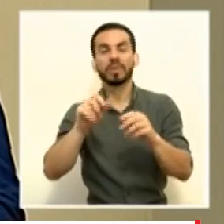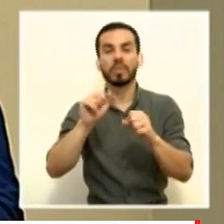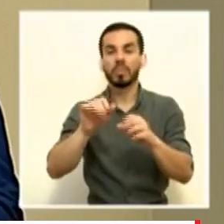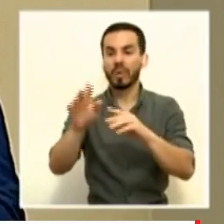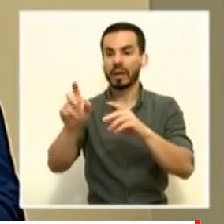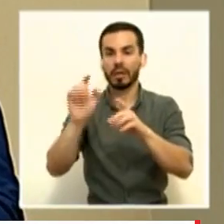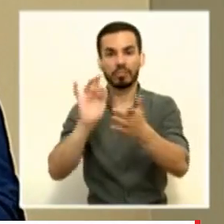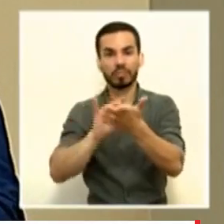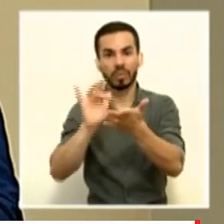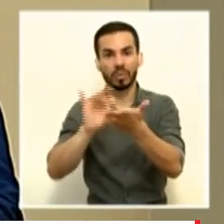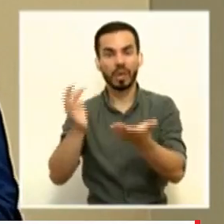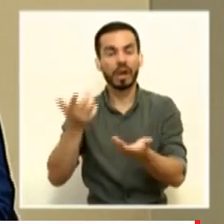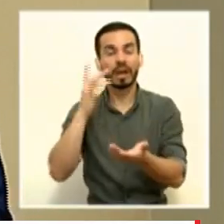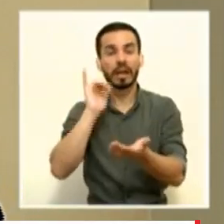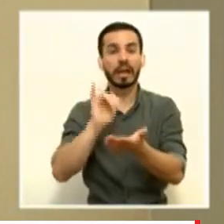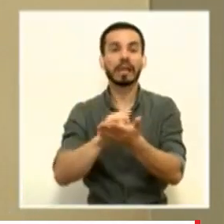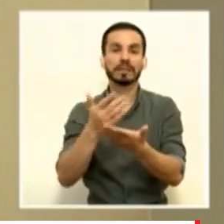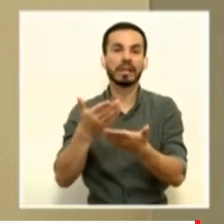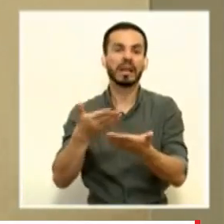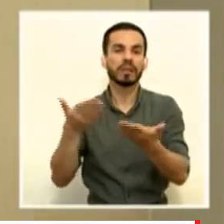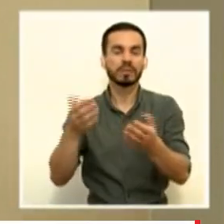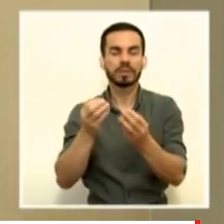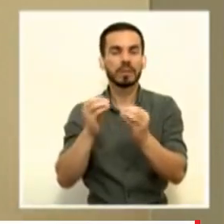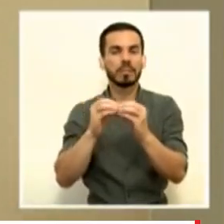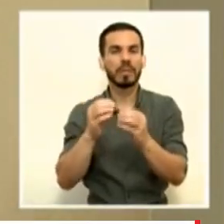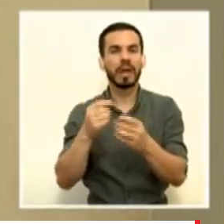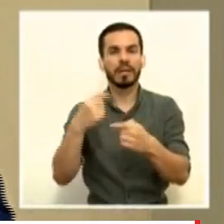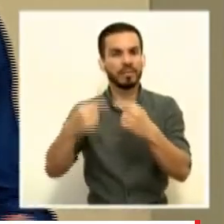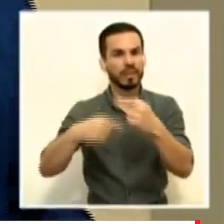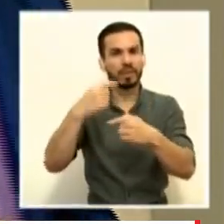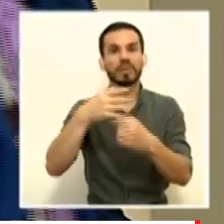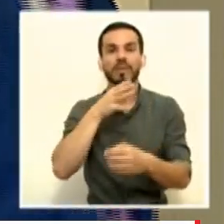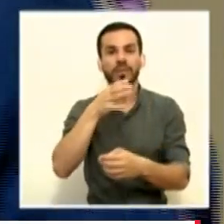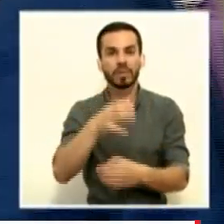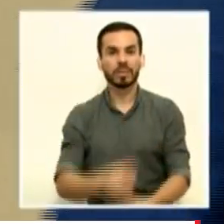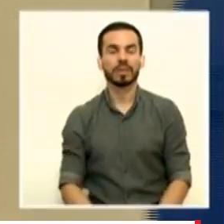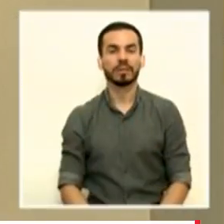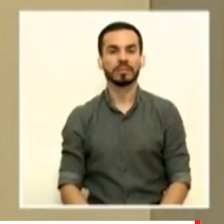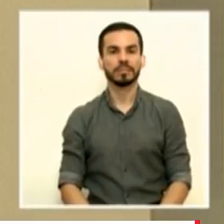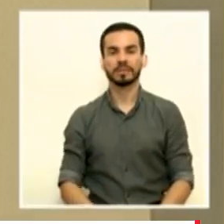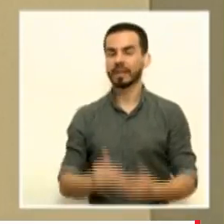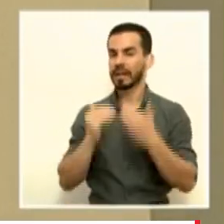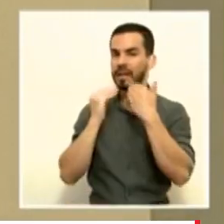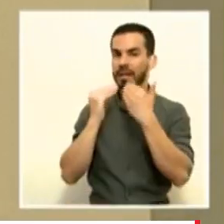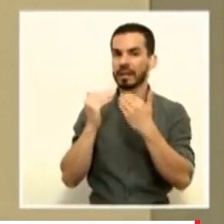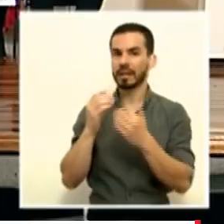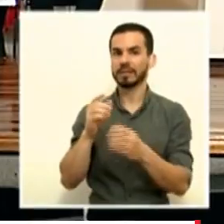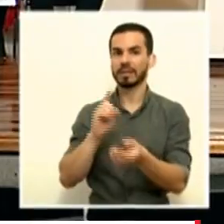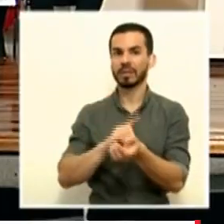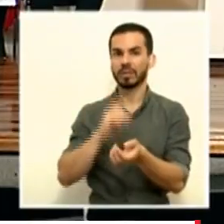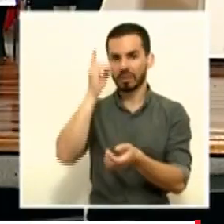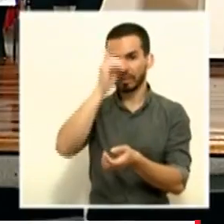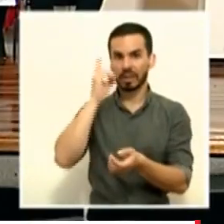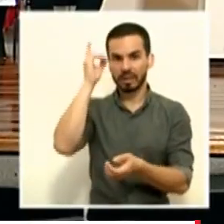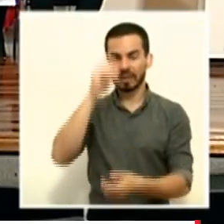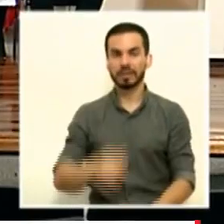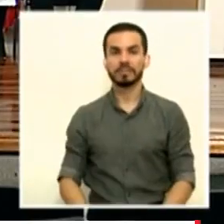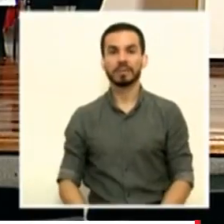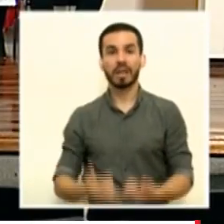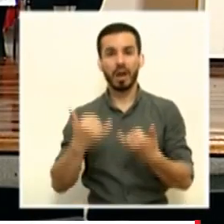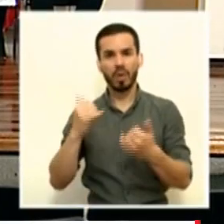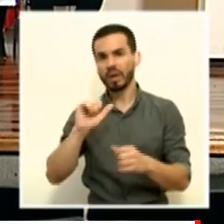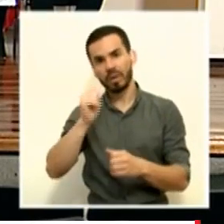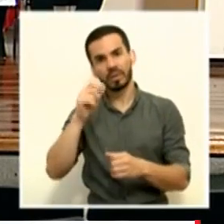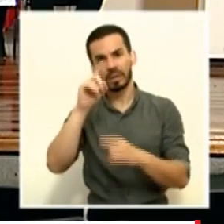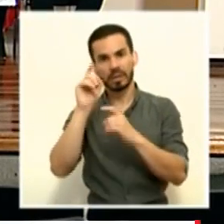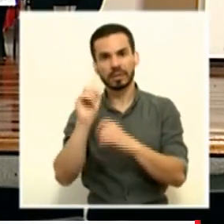pueda manipularlo. Pues en realidad son las cosas más frecuentes que se recomiendan. Muchísimas gracias, doctor Daniel Salas. La siguiente consulta,